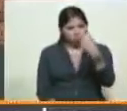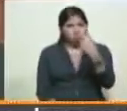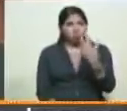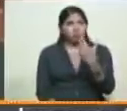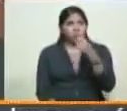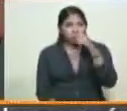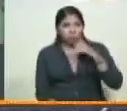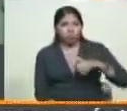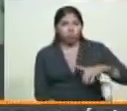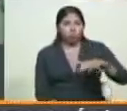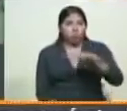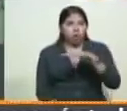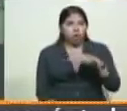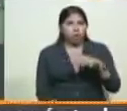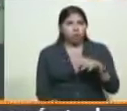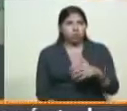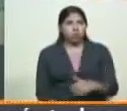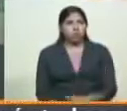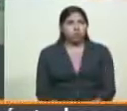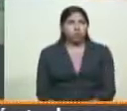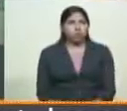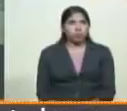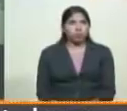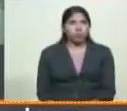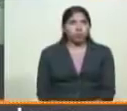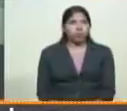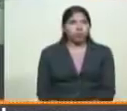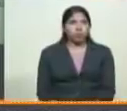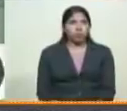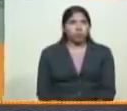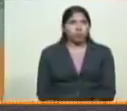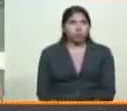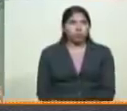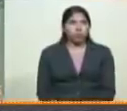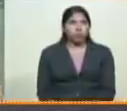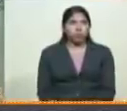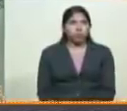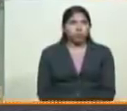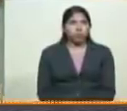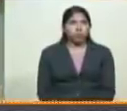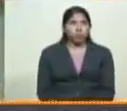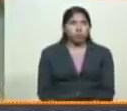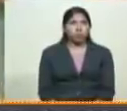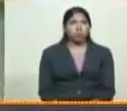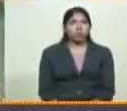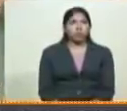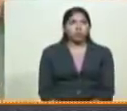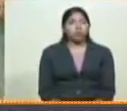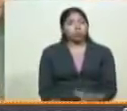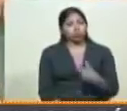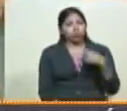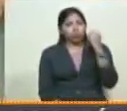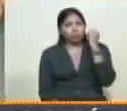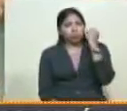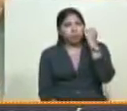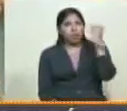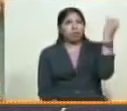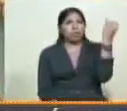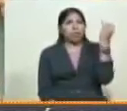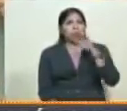pueblo. Tiene que ser el centro de toda nuestra atención. Para eso creé el carné de la patria.